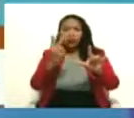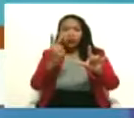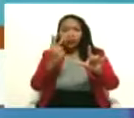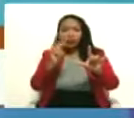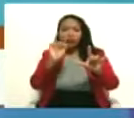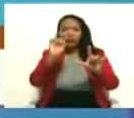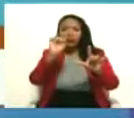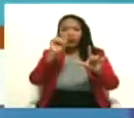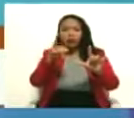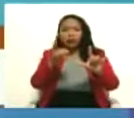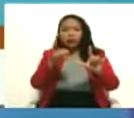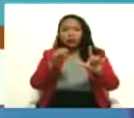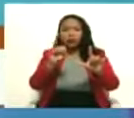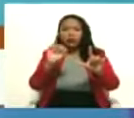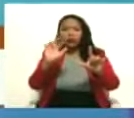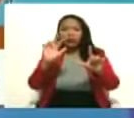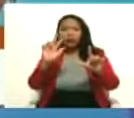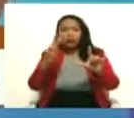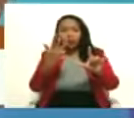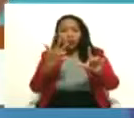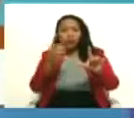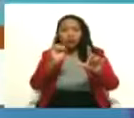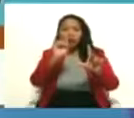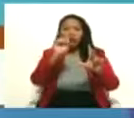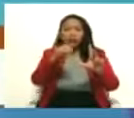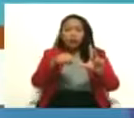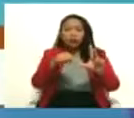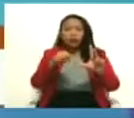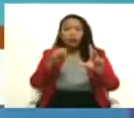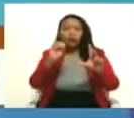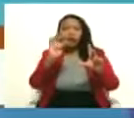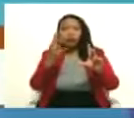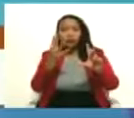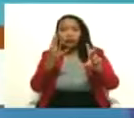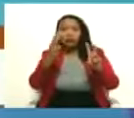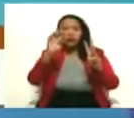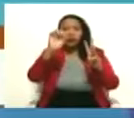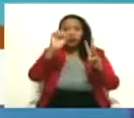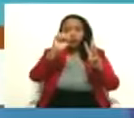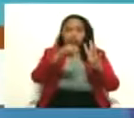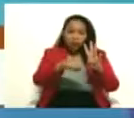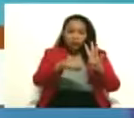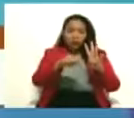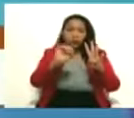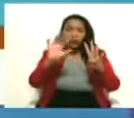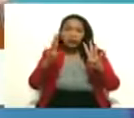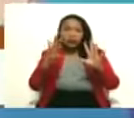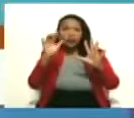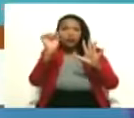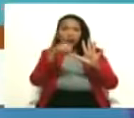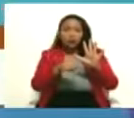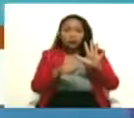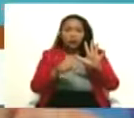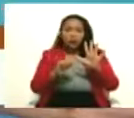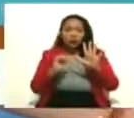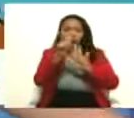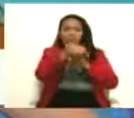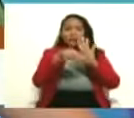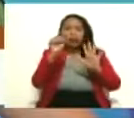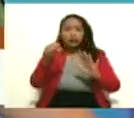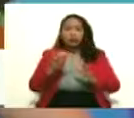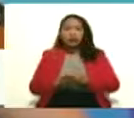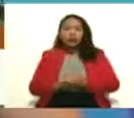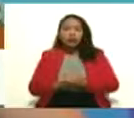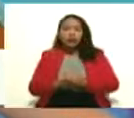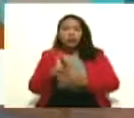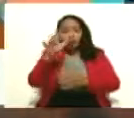número 2, seleccionamos sí. Pregunta número 3, sí. Pregunta número 4, sí. Y pregunta número 5, sí. 5